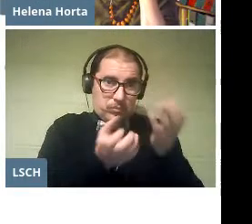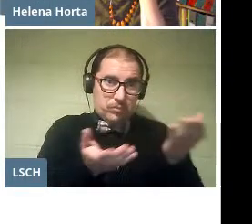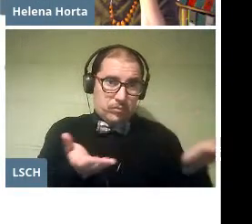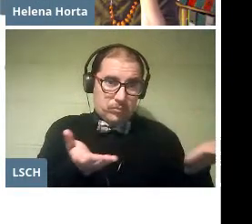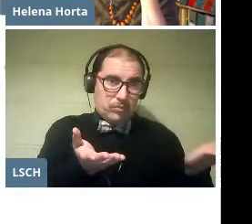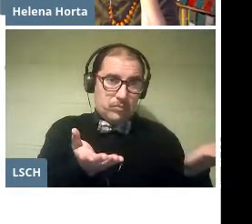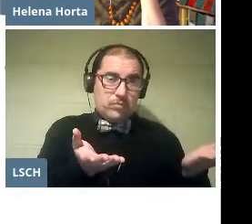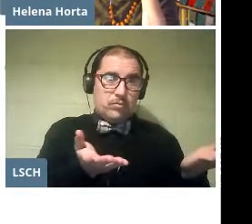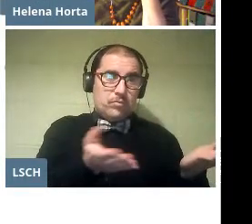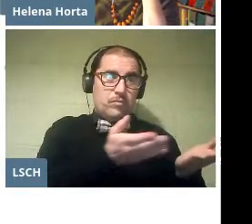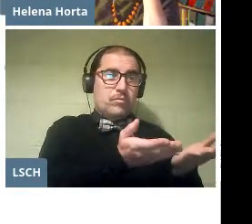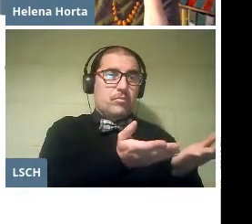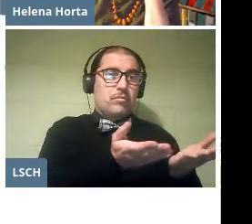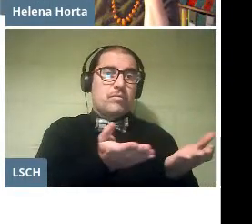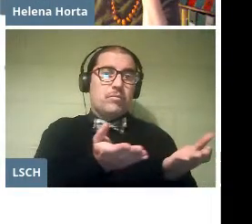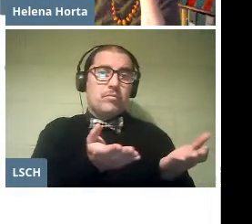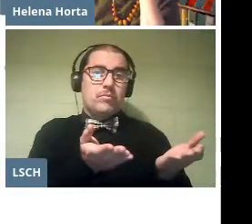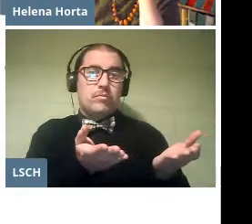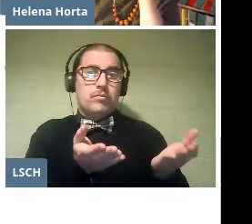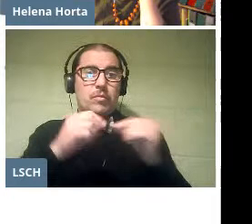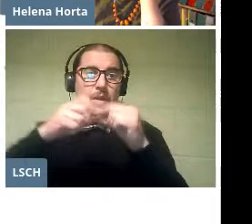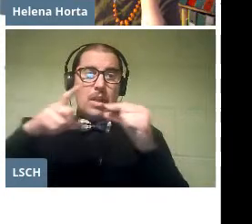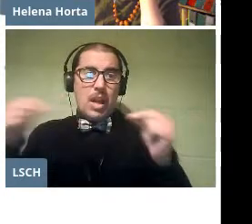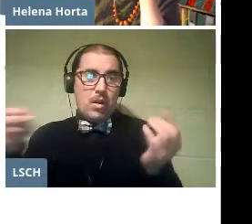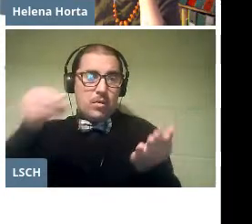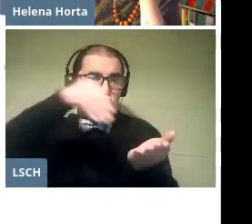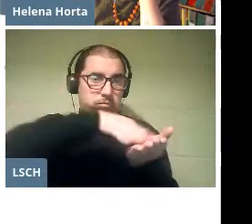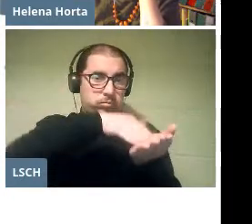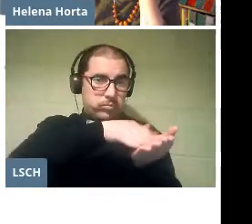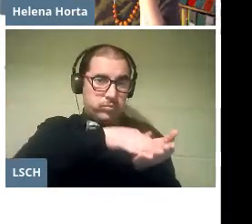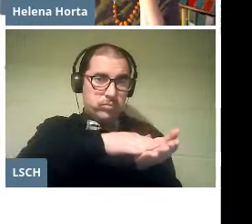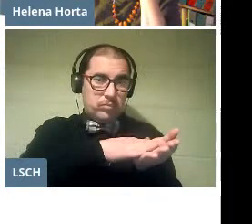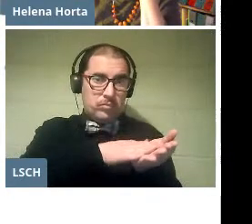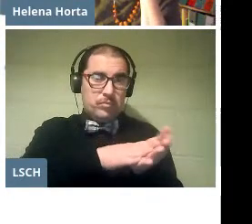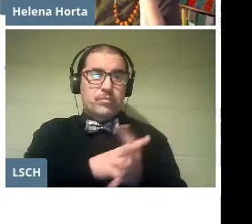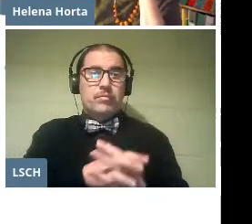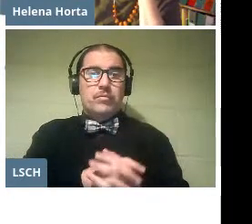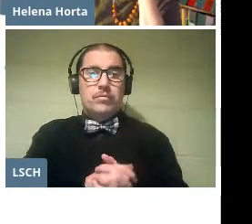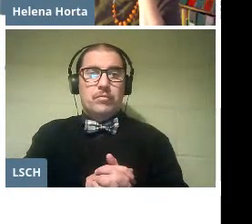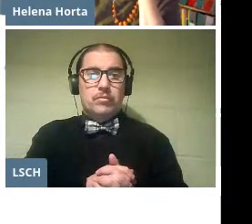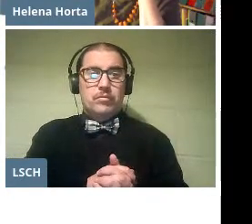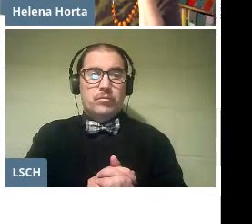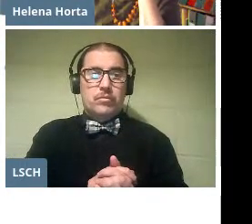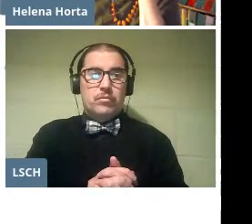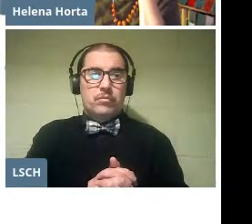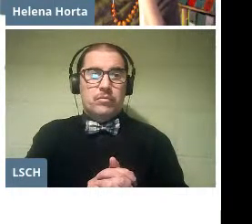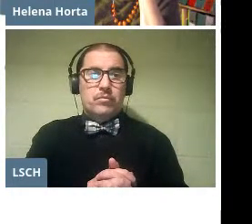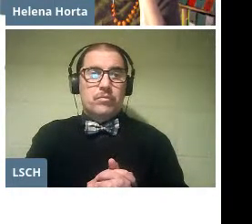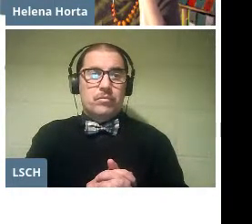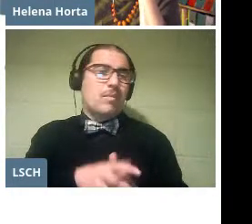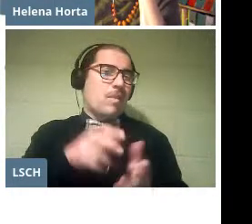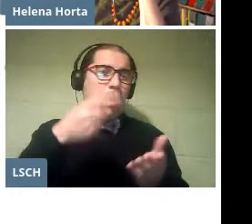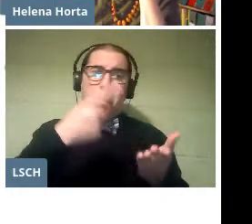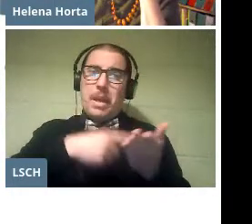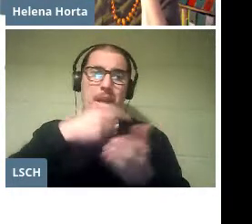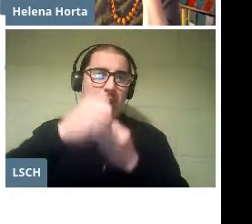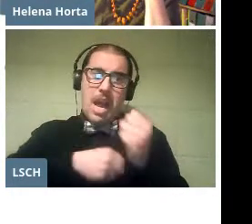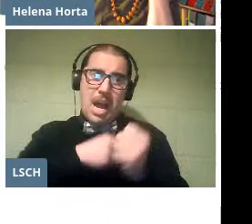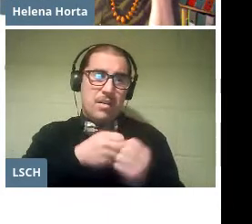es un caso. Tenemos ahí hojas de coca de unos 1000 años